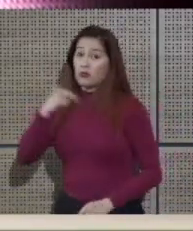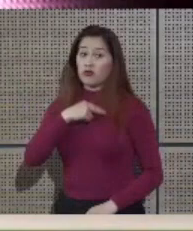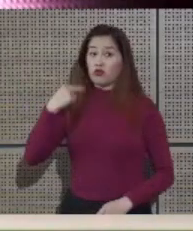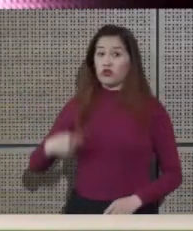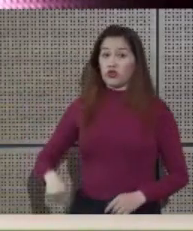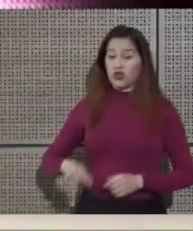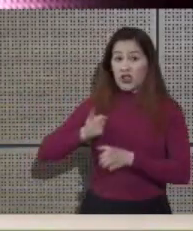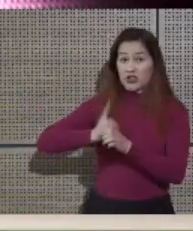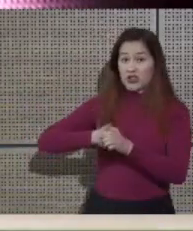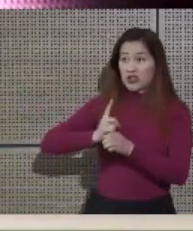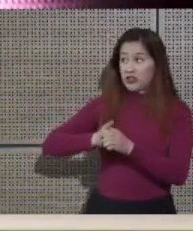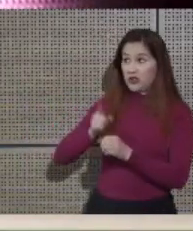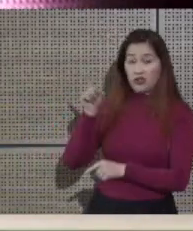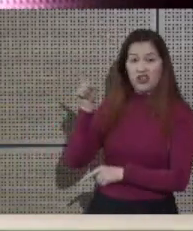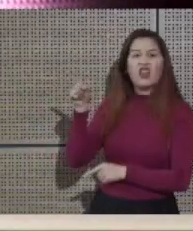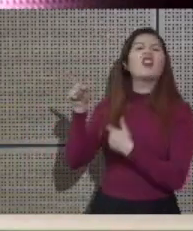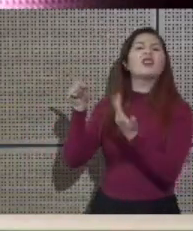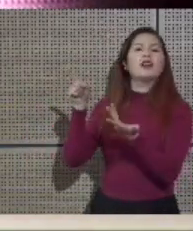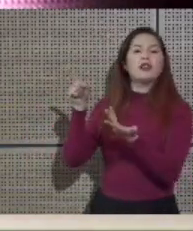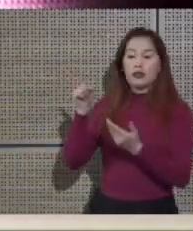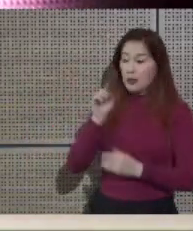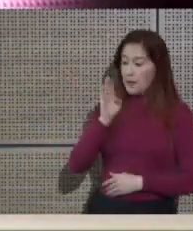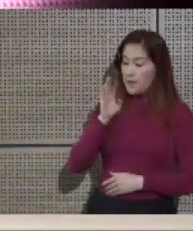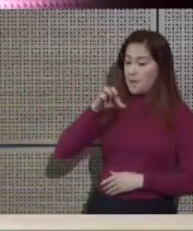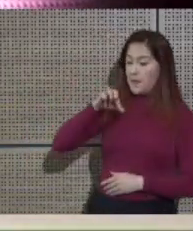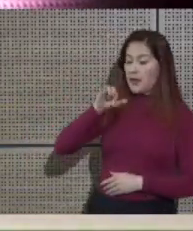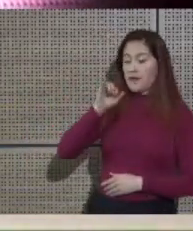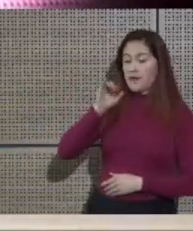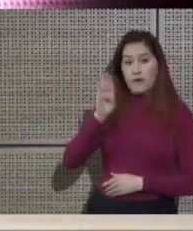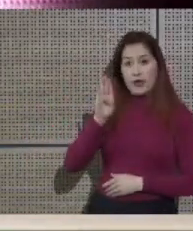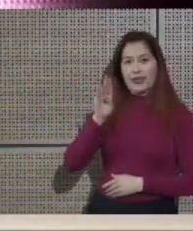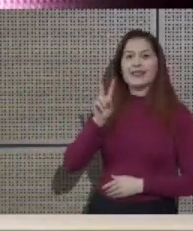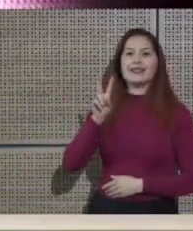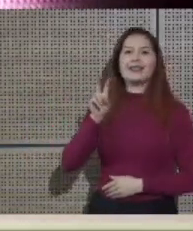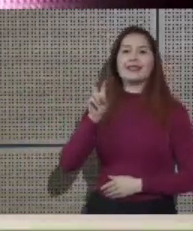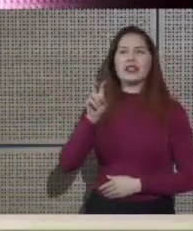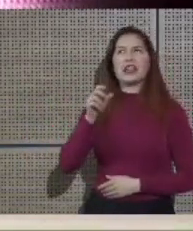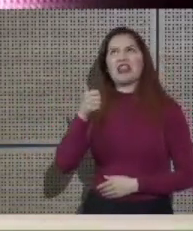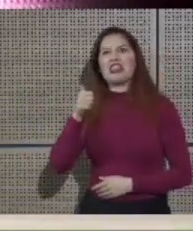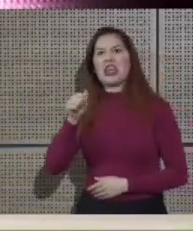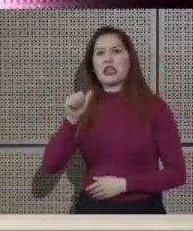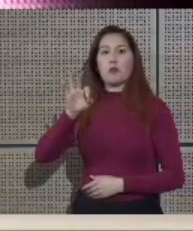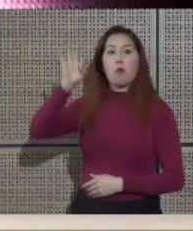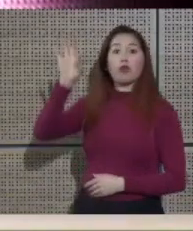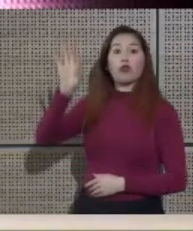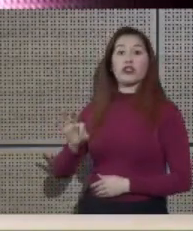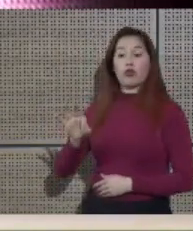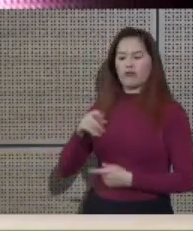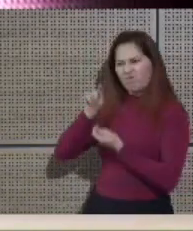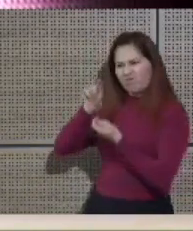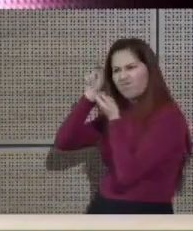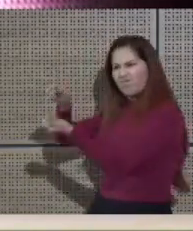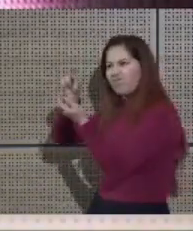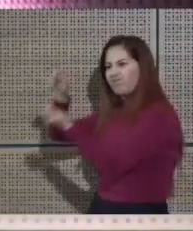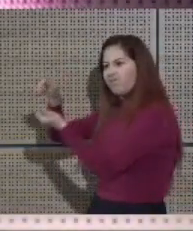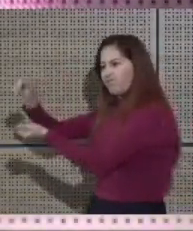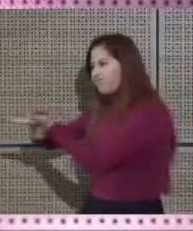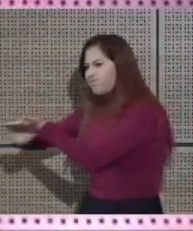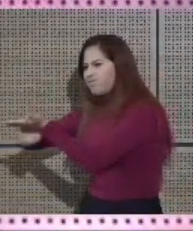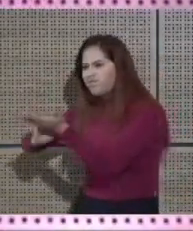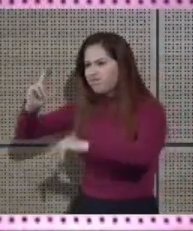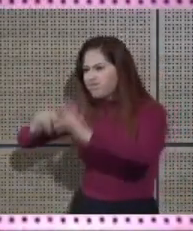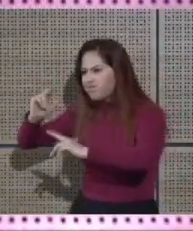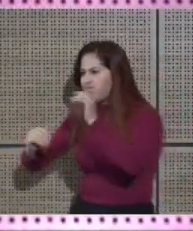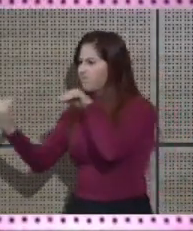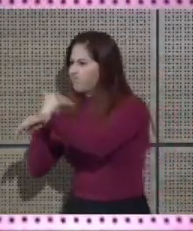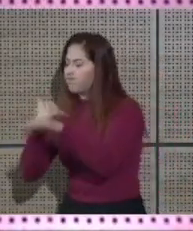del Producto Interno Bruto de China. Buena parte del crecimiento fenomenal que ha estado por arriba del 10% en China,